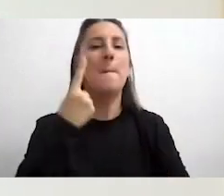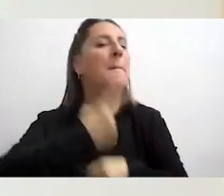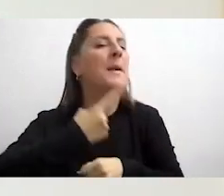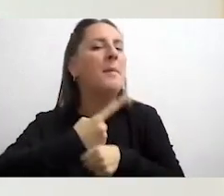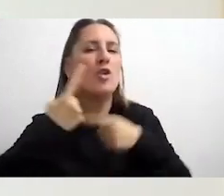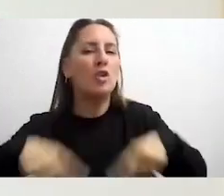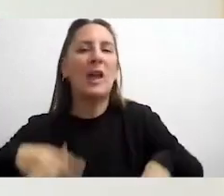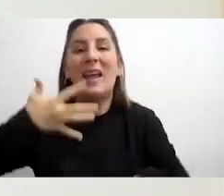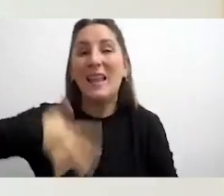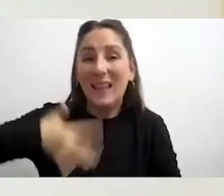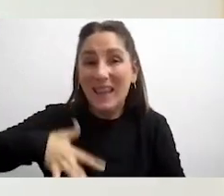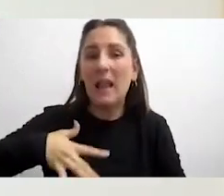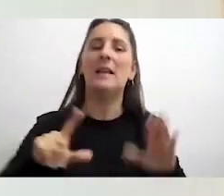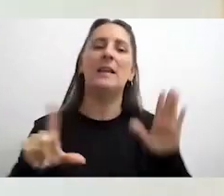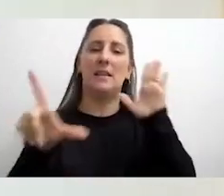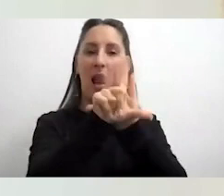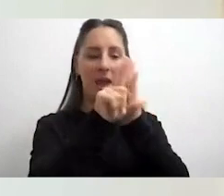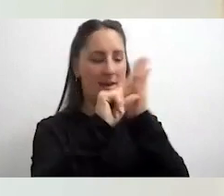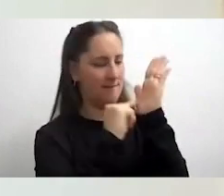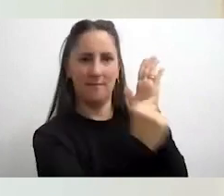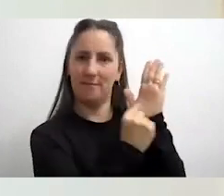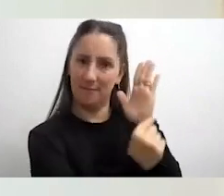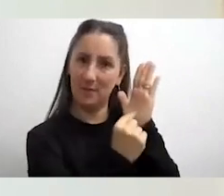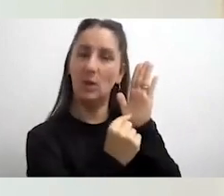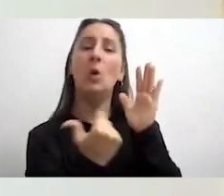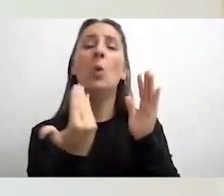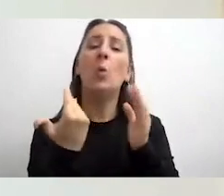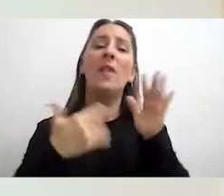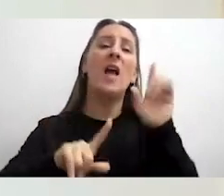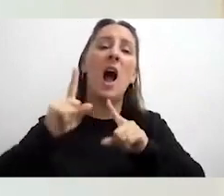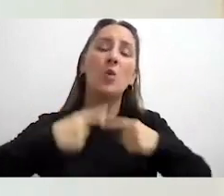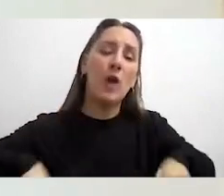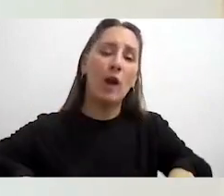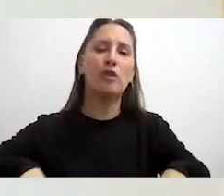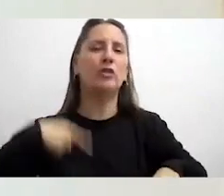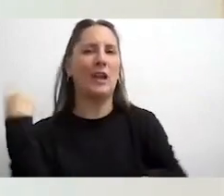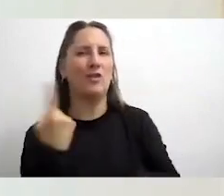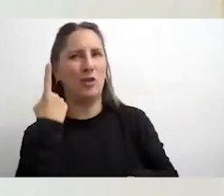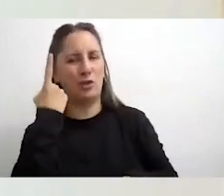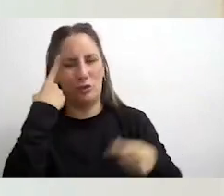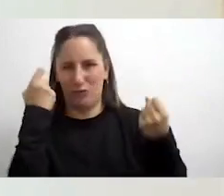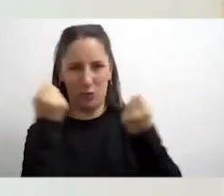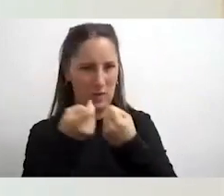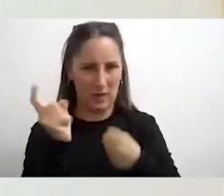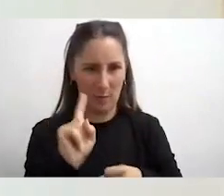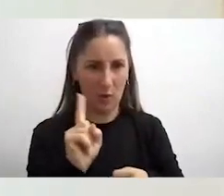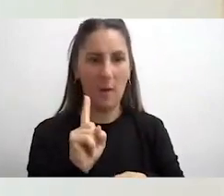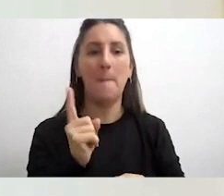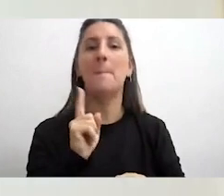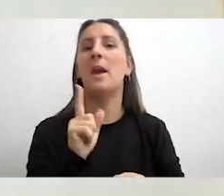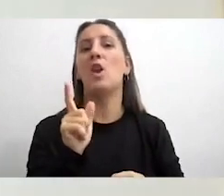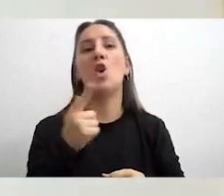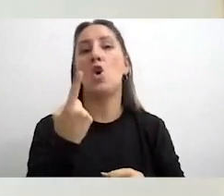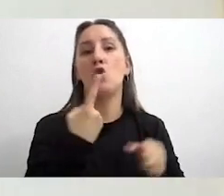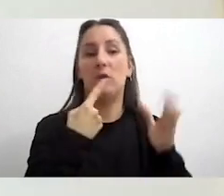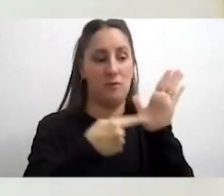de la norma es la letra de la ley. Pueden haber algunas cuestiones que quizás no estemos de acuerdo, pero si el legislador no lo dijo o no se aclara